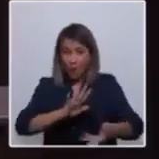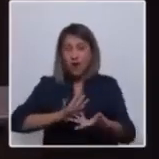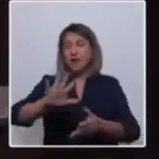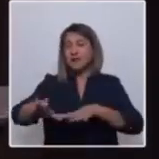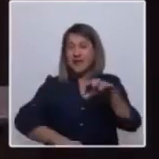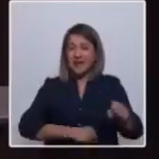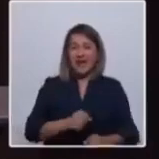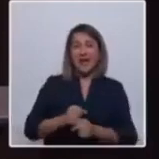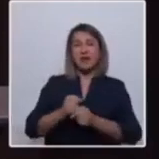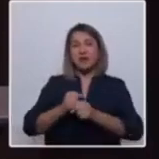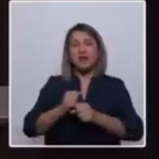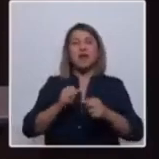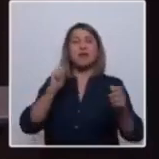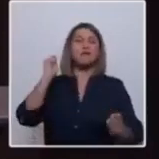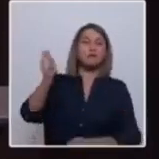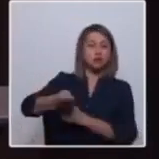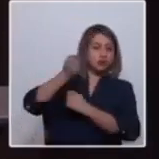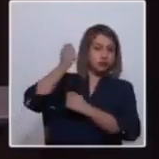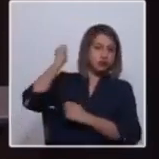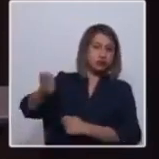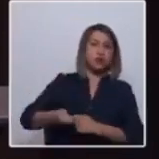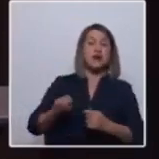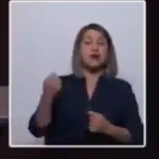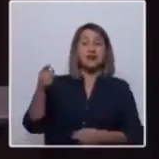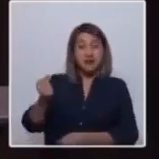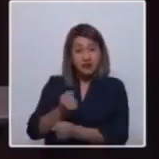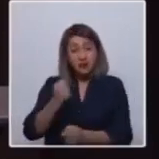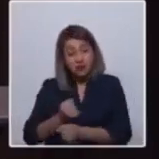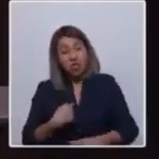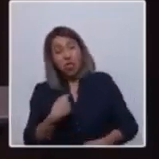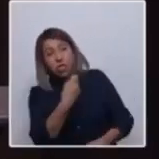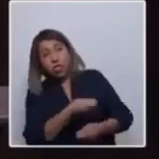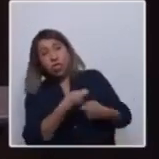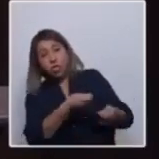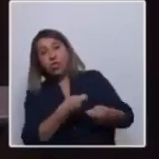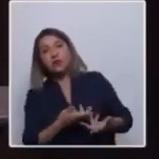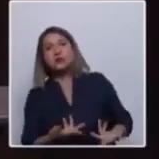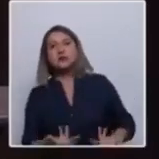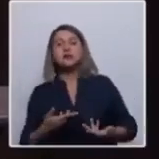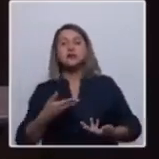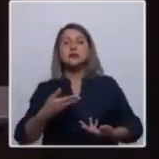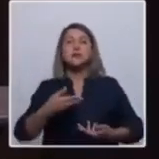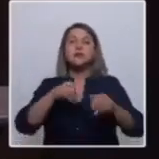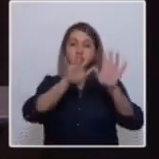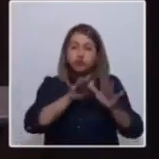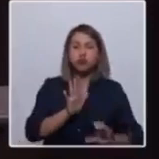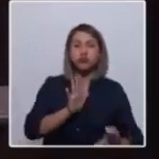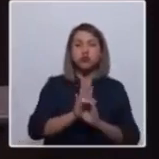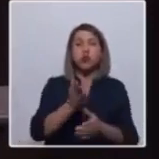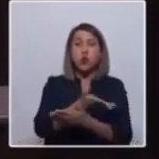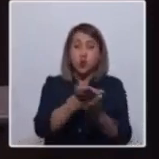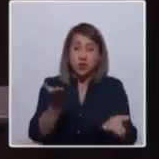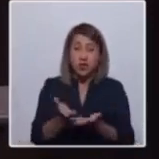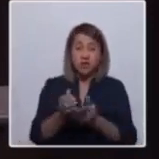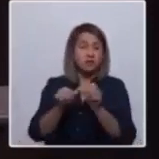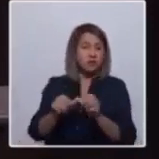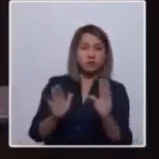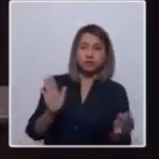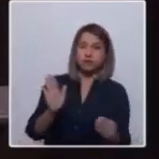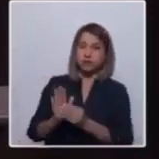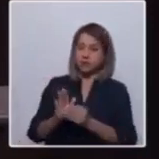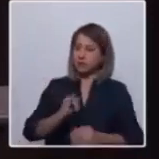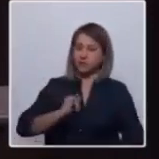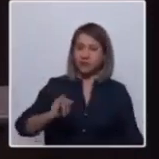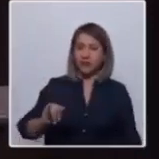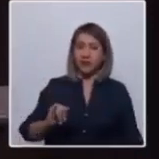trabajan y explotar a los que se esfuerzan. Más que redactar una Constitución, ustedes la han perpetrado. Estoy